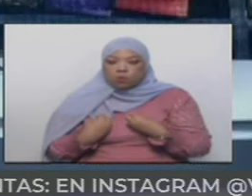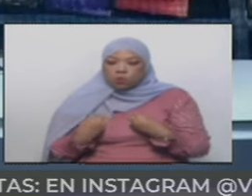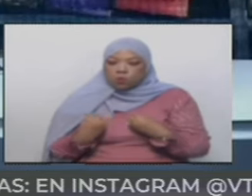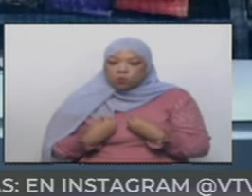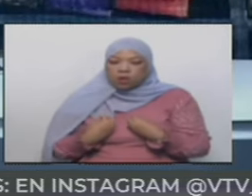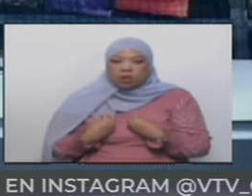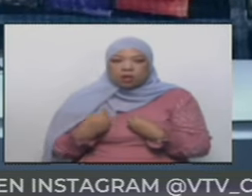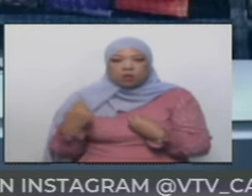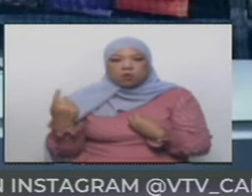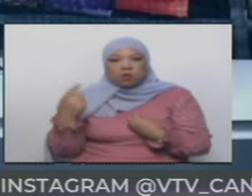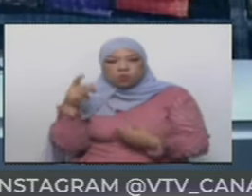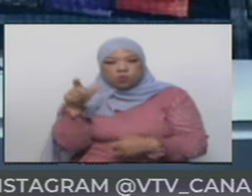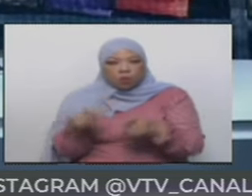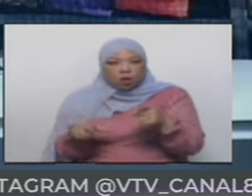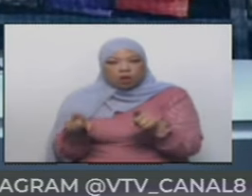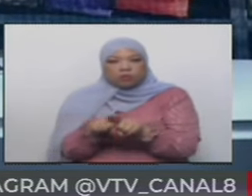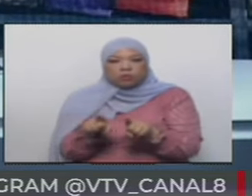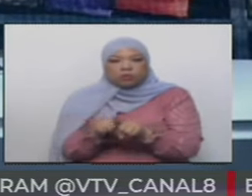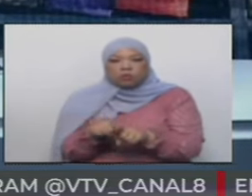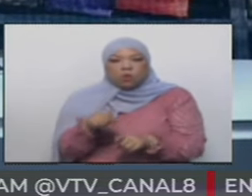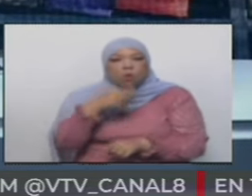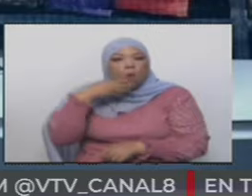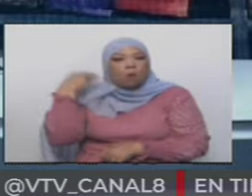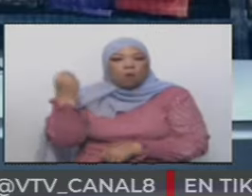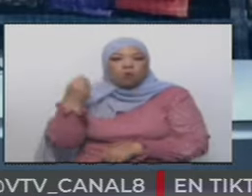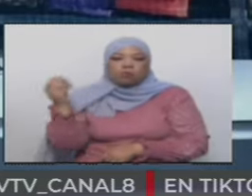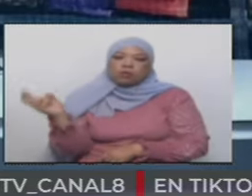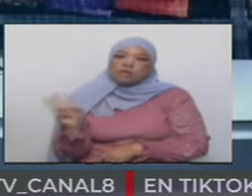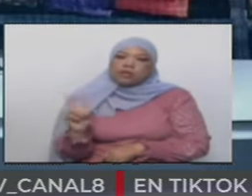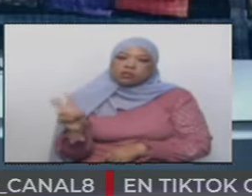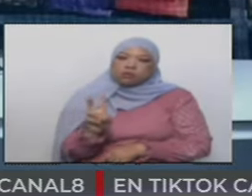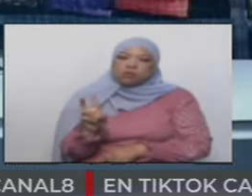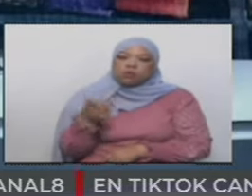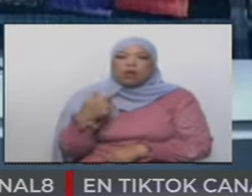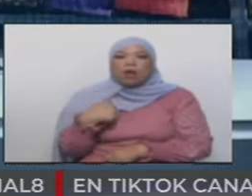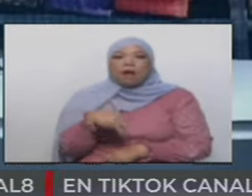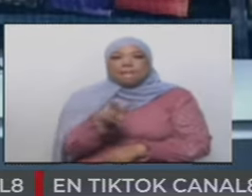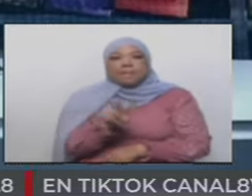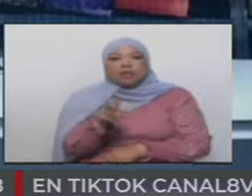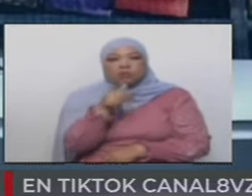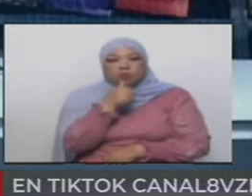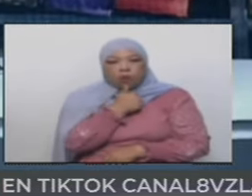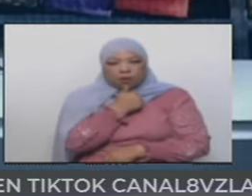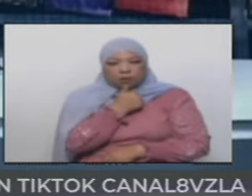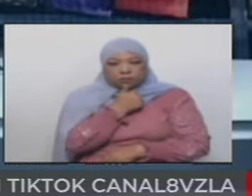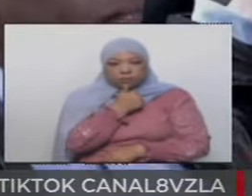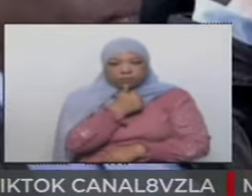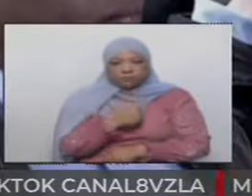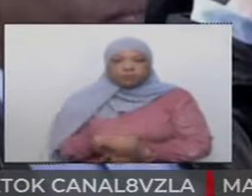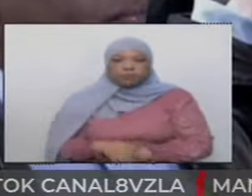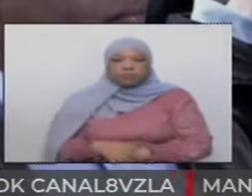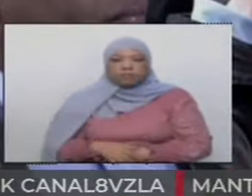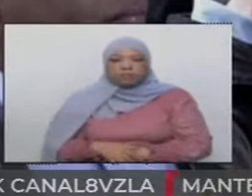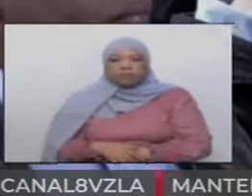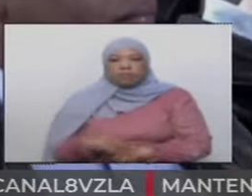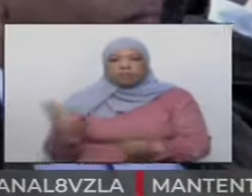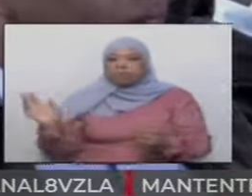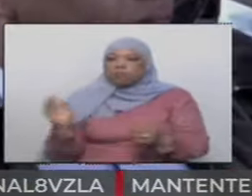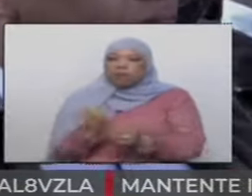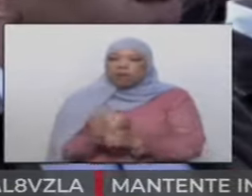es ultranacionalismo, es orgullo de ser venezolano. Como Venezuela no hay, no vas a